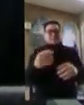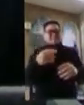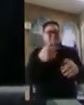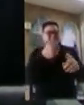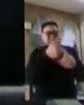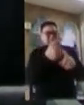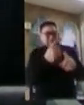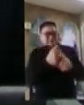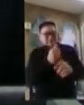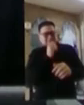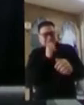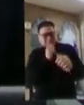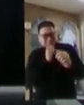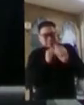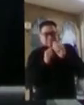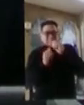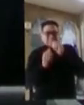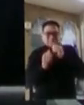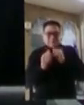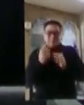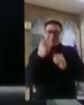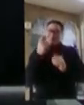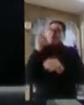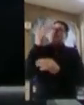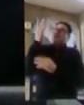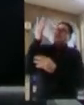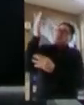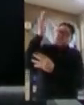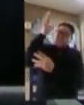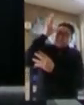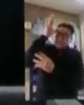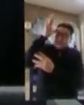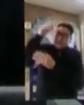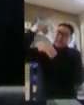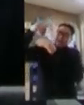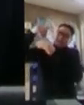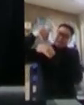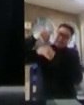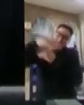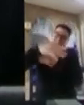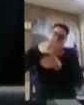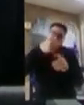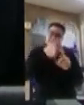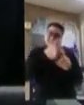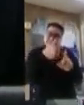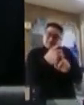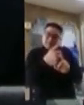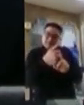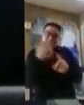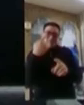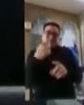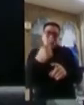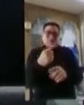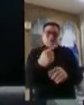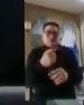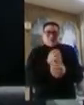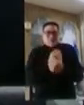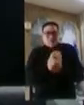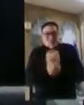del Padre. Que todo eso fue por amor a ti y por amor a mí. Vamos a orar en este